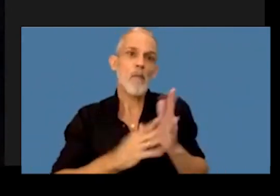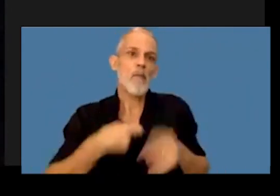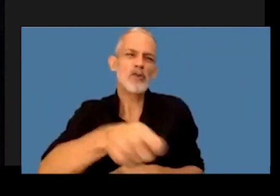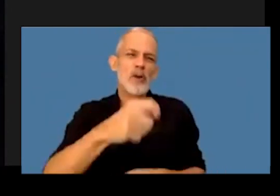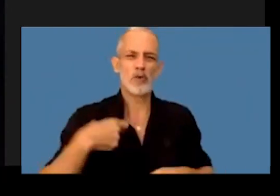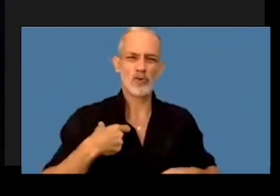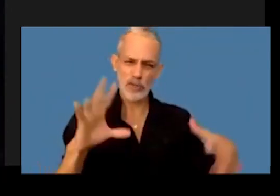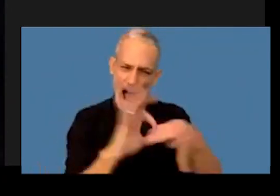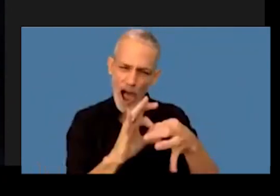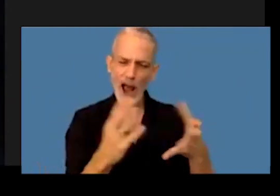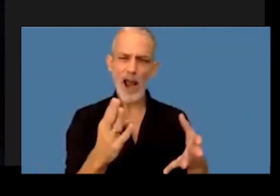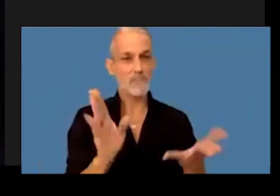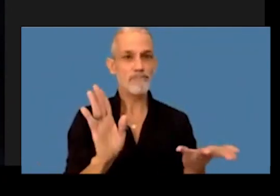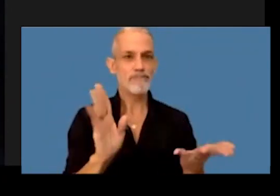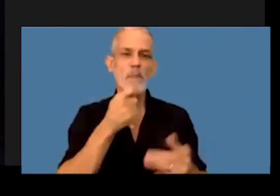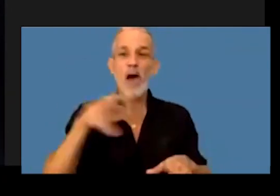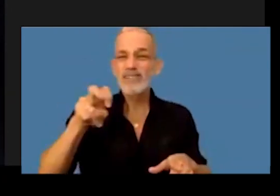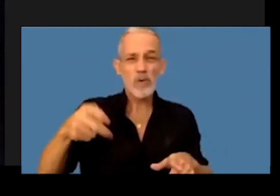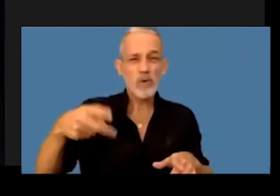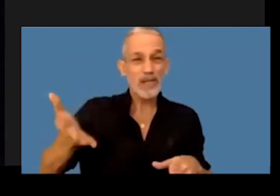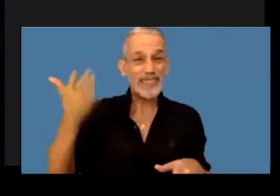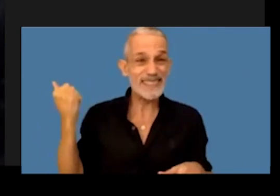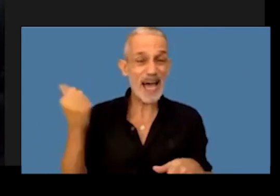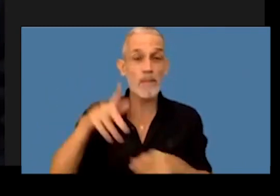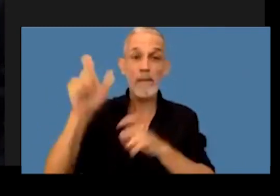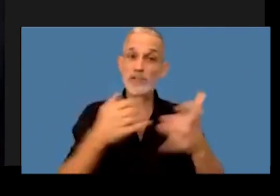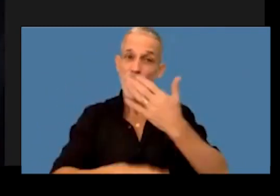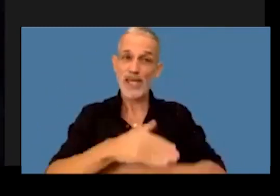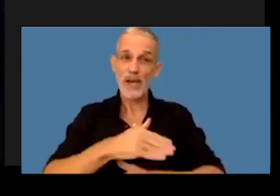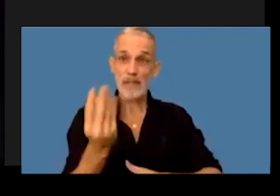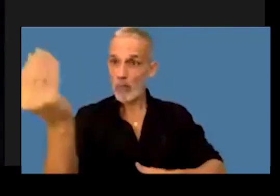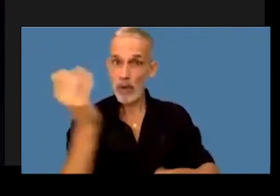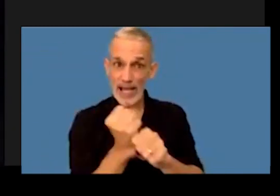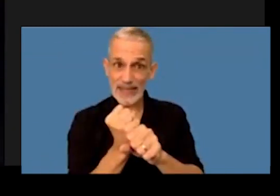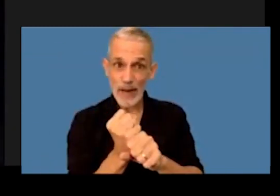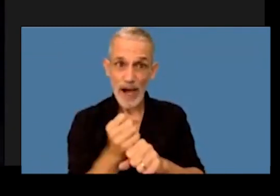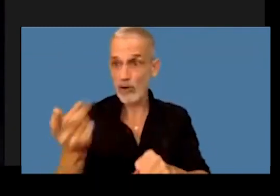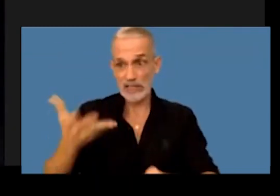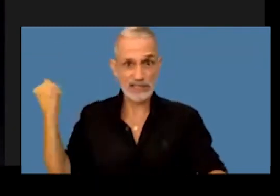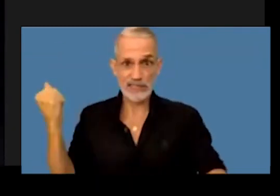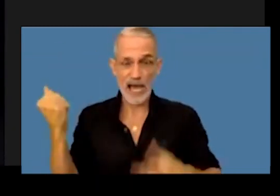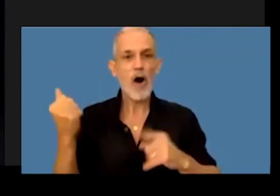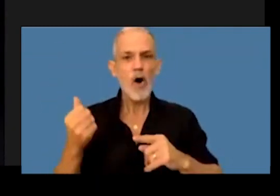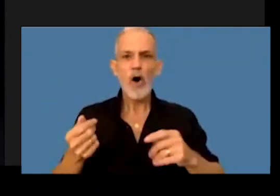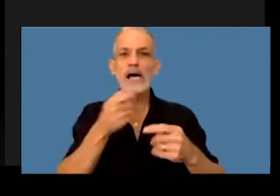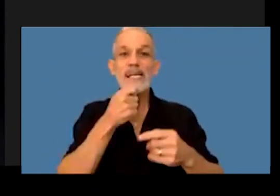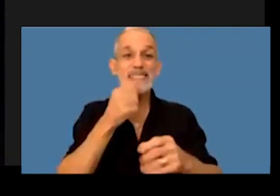la suspensión de la pensión si una persona con discapacidad consigue trabajo, y la reactivación inmediata en el caso que se quede sin trabajo, porque